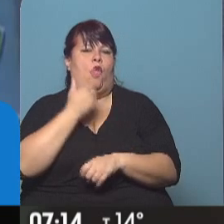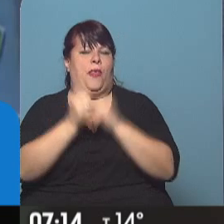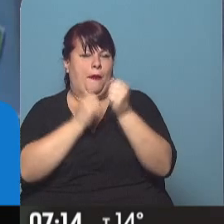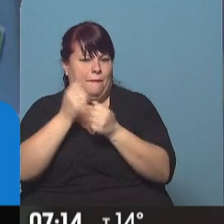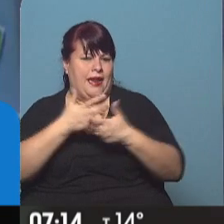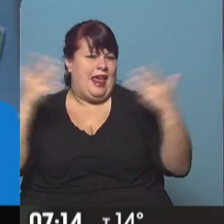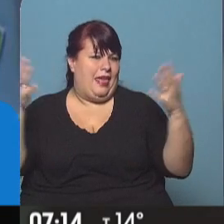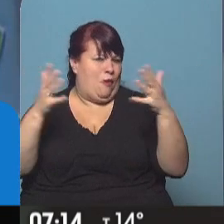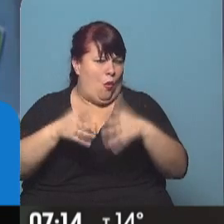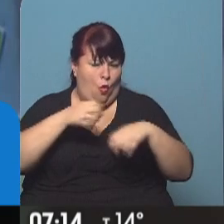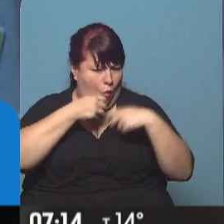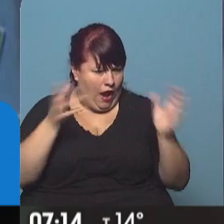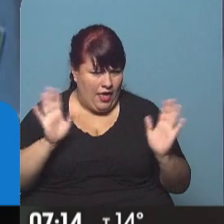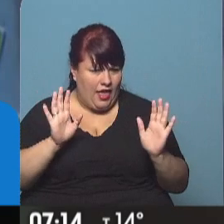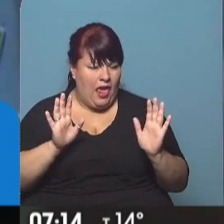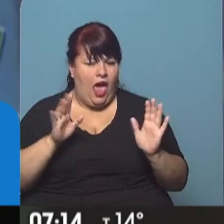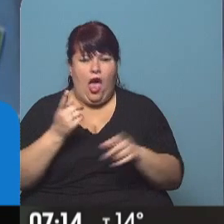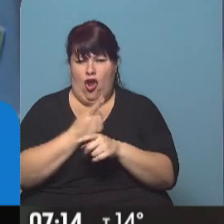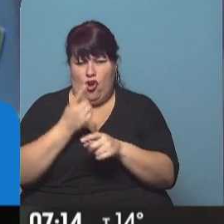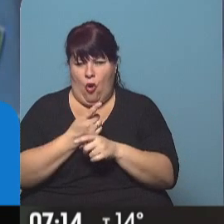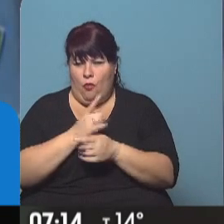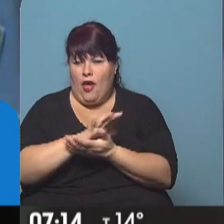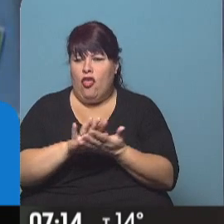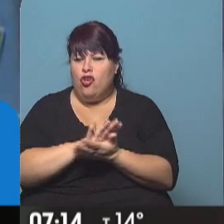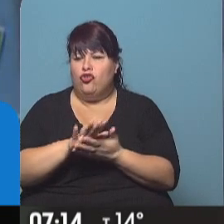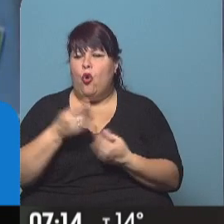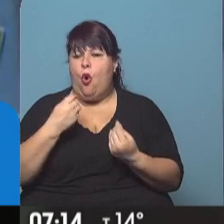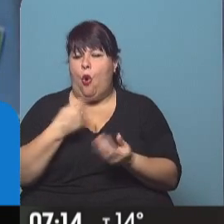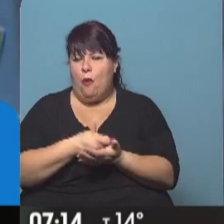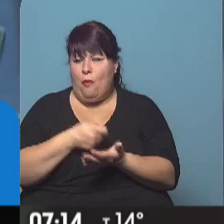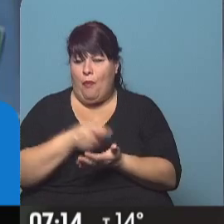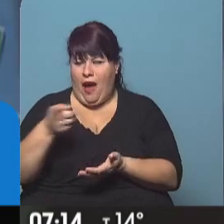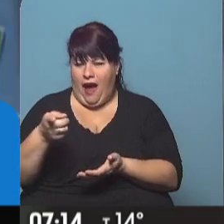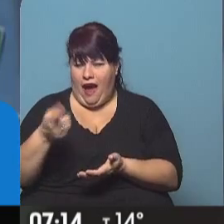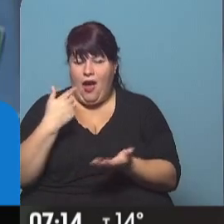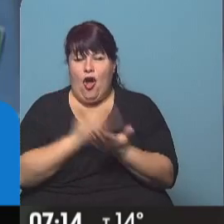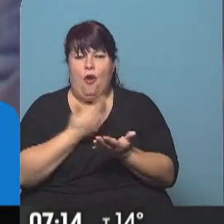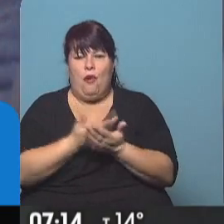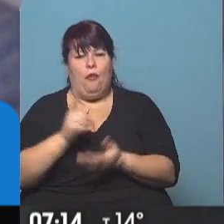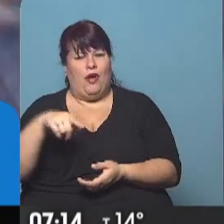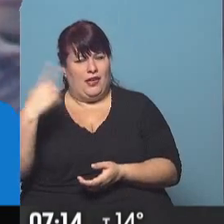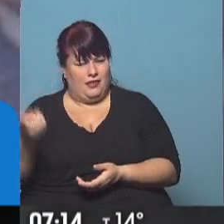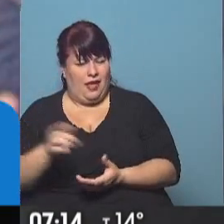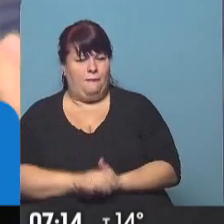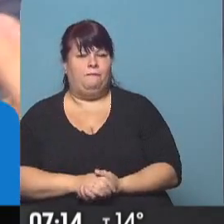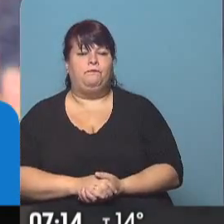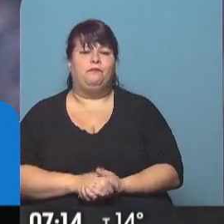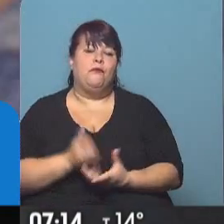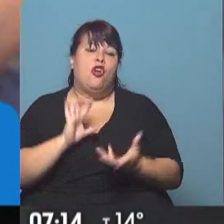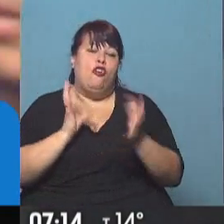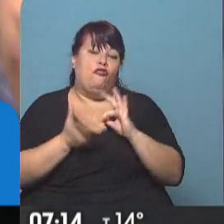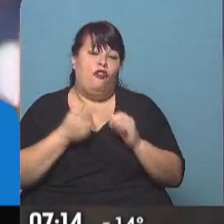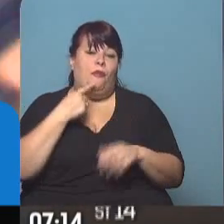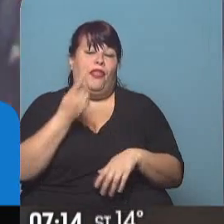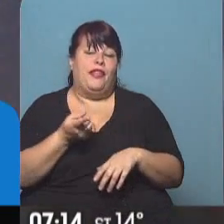grande medianos y chicos pueda hacerle frente a la iniciativa que le planteaban del otro lado de alguna manera